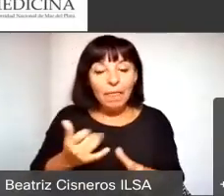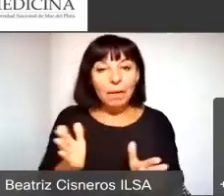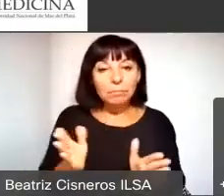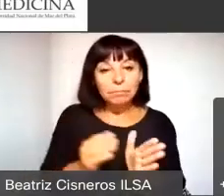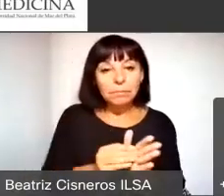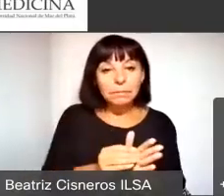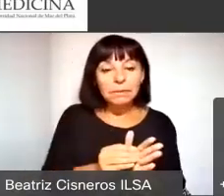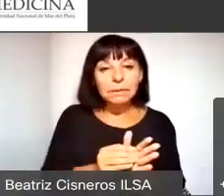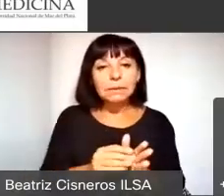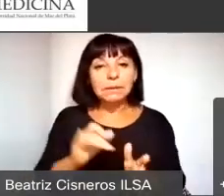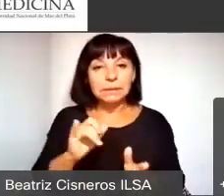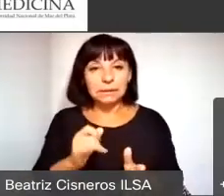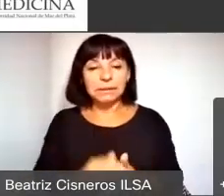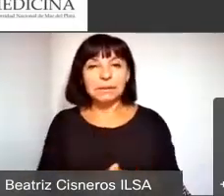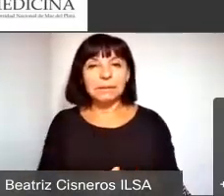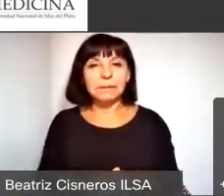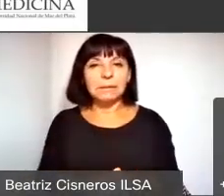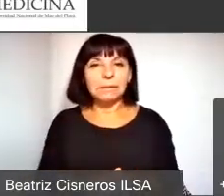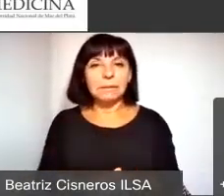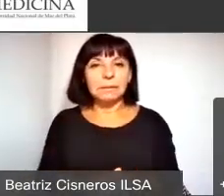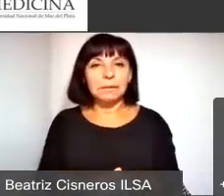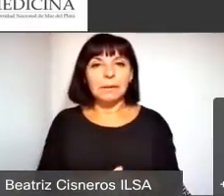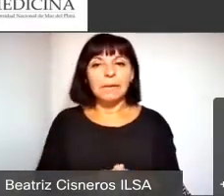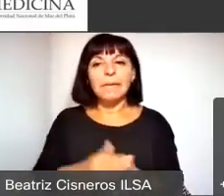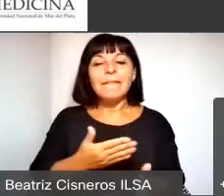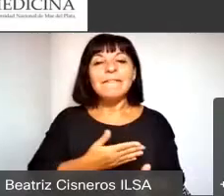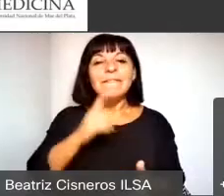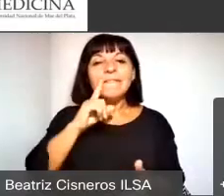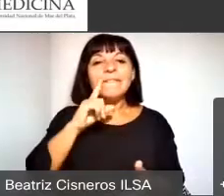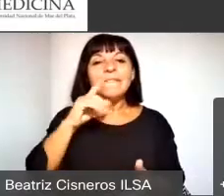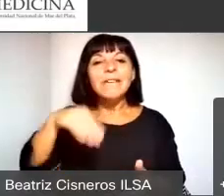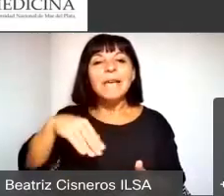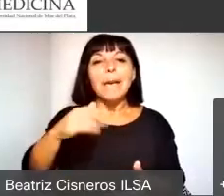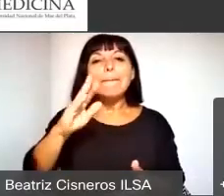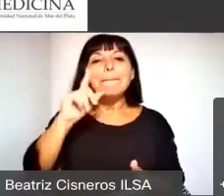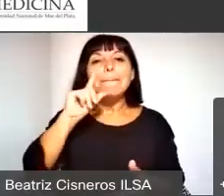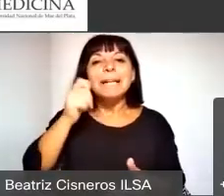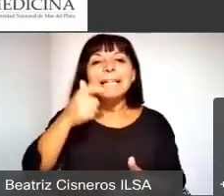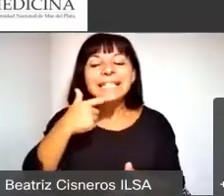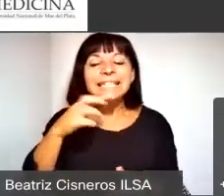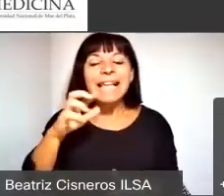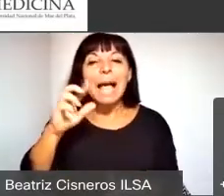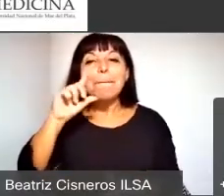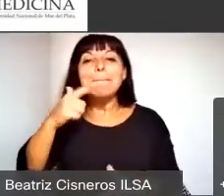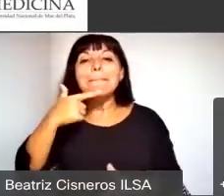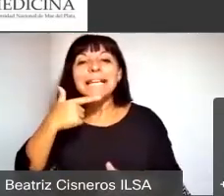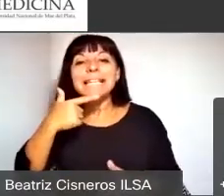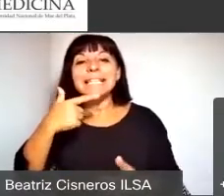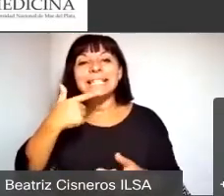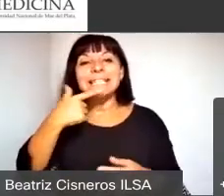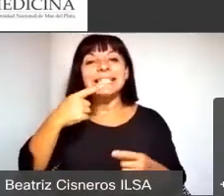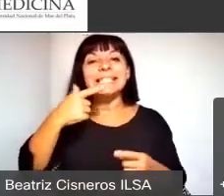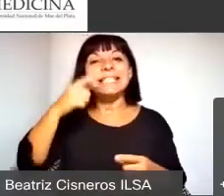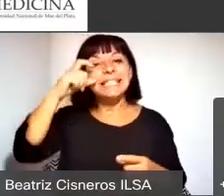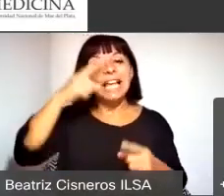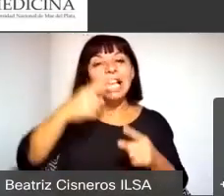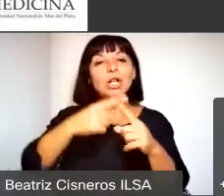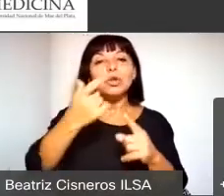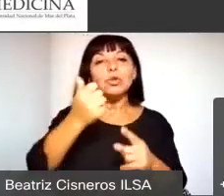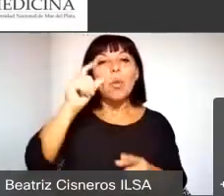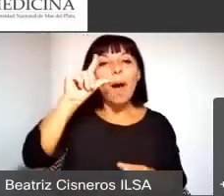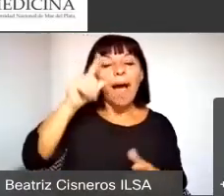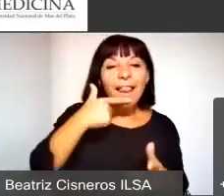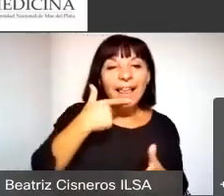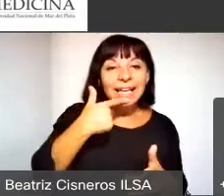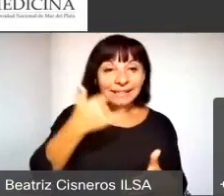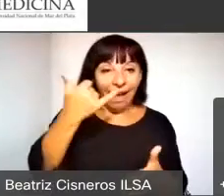Sí, es cierto. Las fimbrias y los pilisexuales en general están presentes de